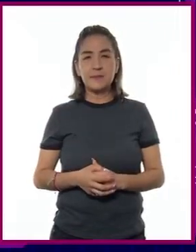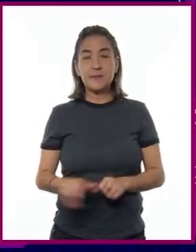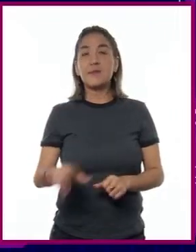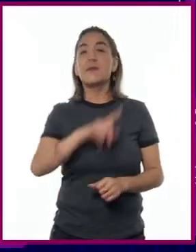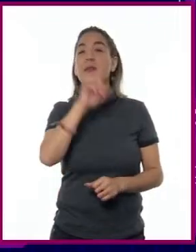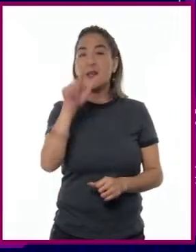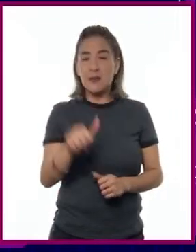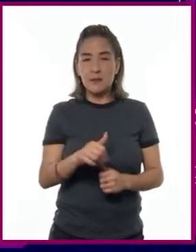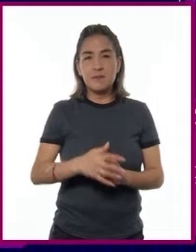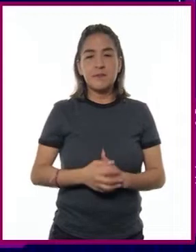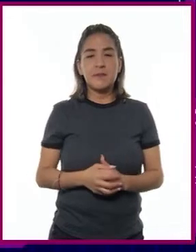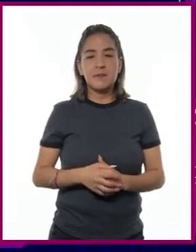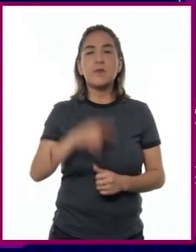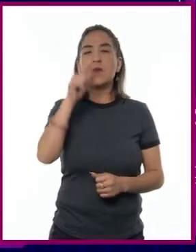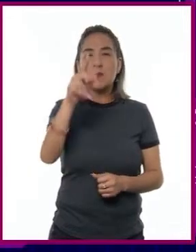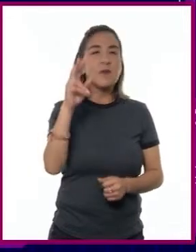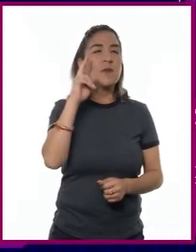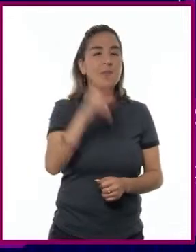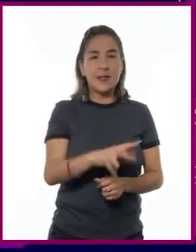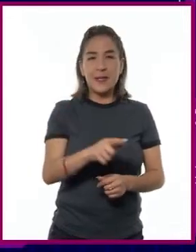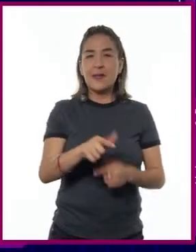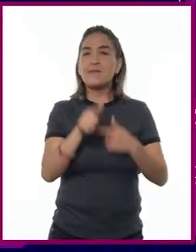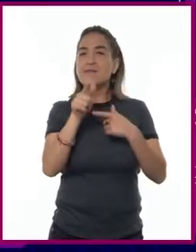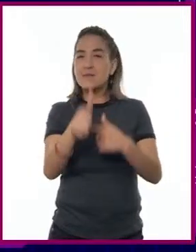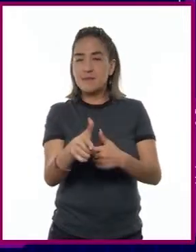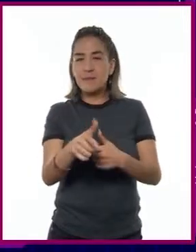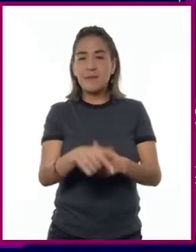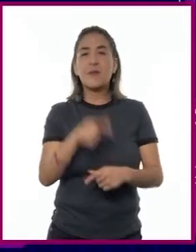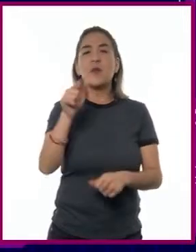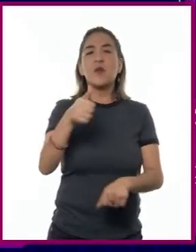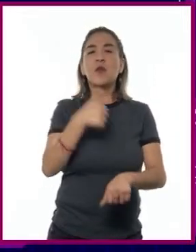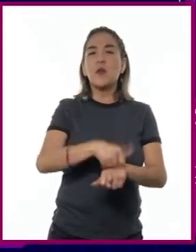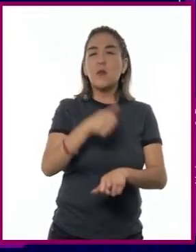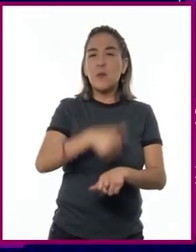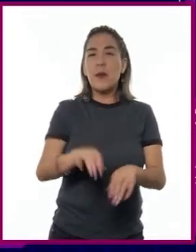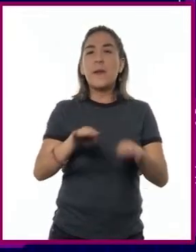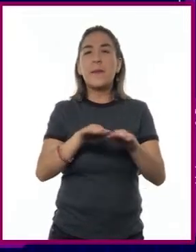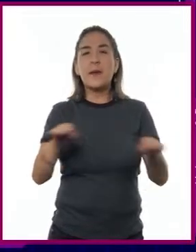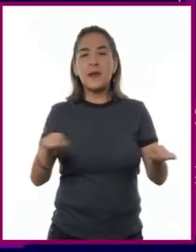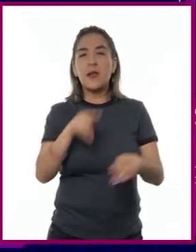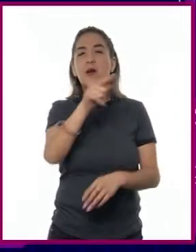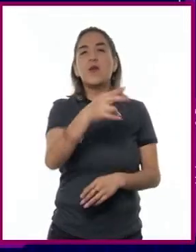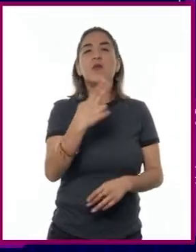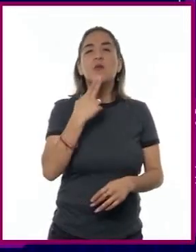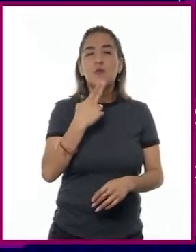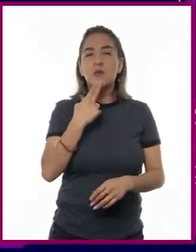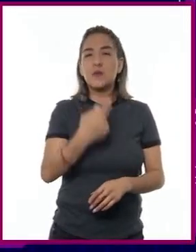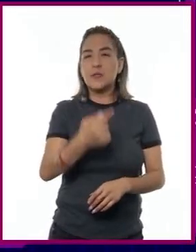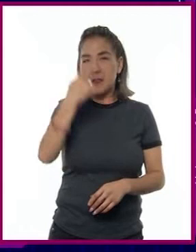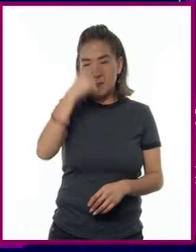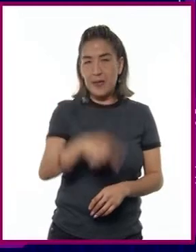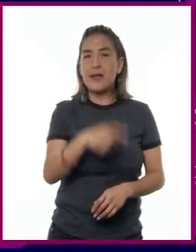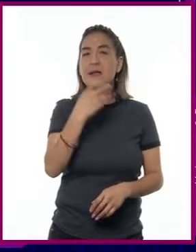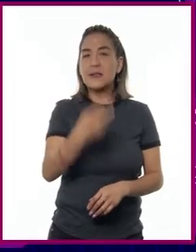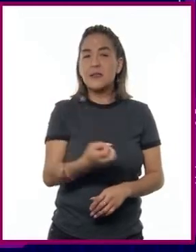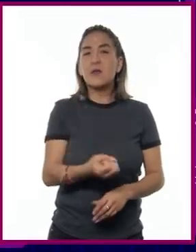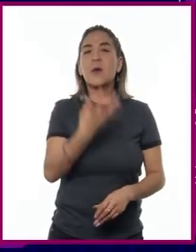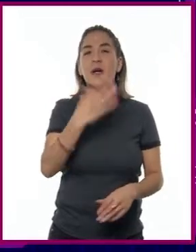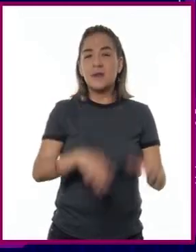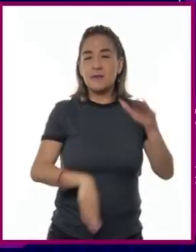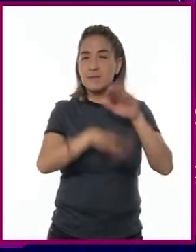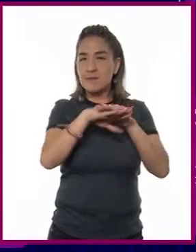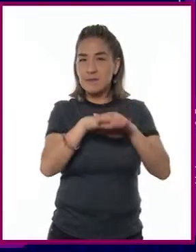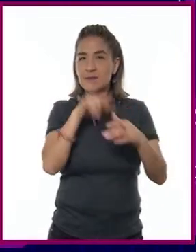Comiencen por la observación relacionada con la unidad de medida que se utilizó para medir la capacidad de